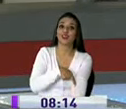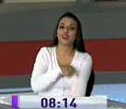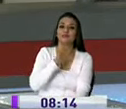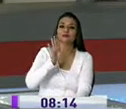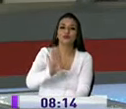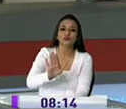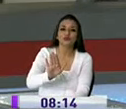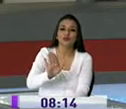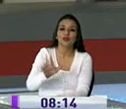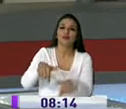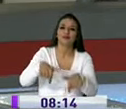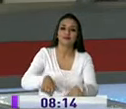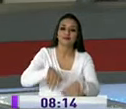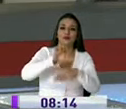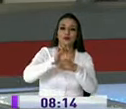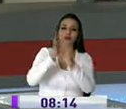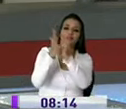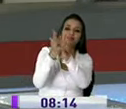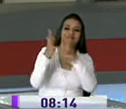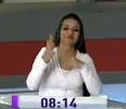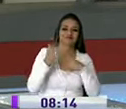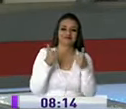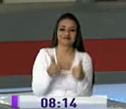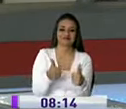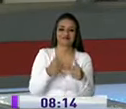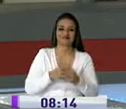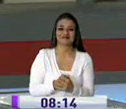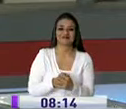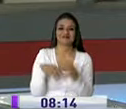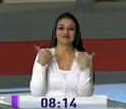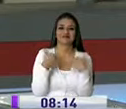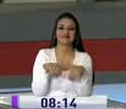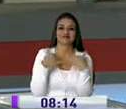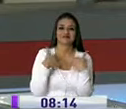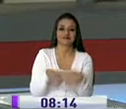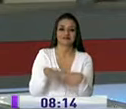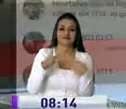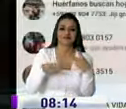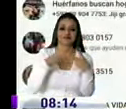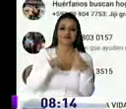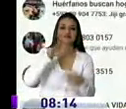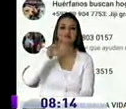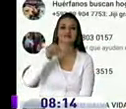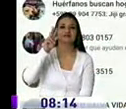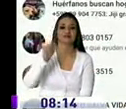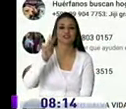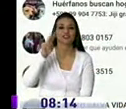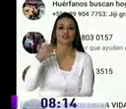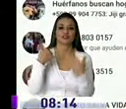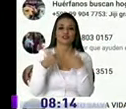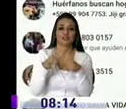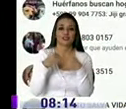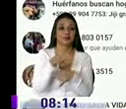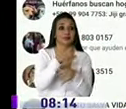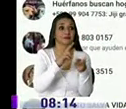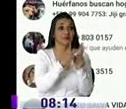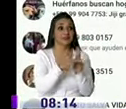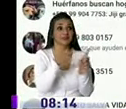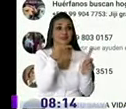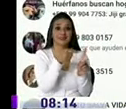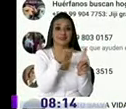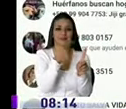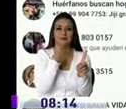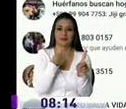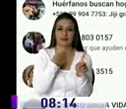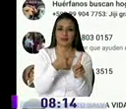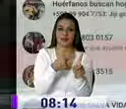de ser. Y con ella vamos inmediatamente a través del WhatsApp y el Blind Dog Chat. La otra vez me decía mi vecina Gertrudis que